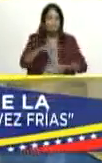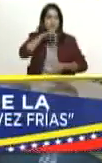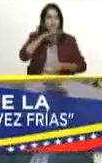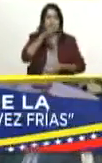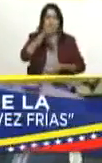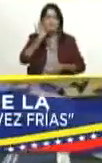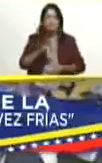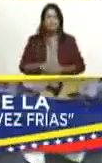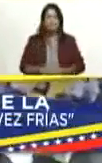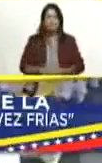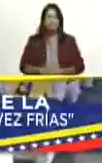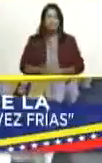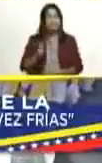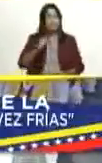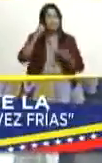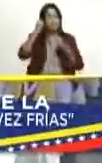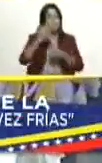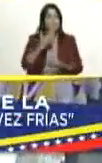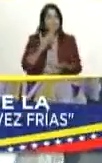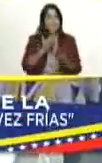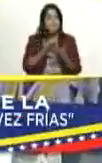Gracias.